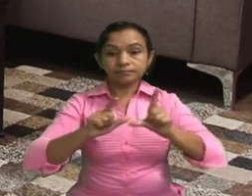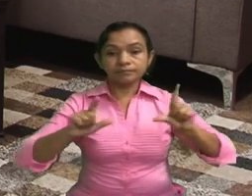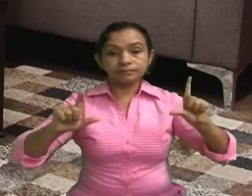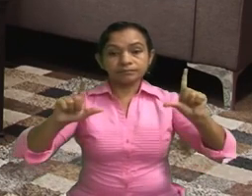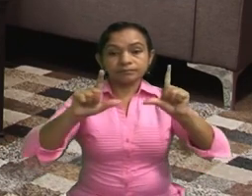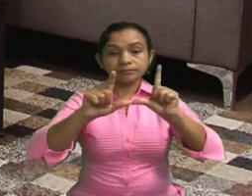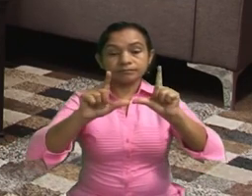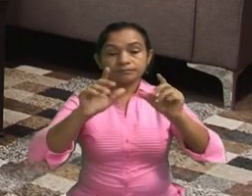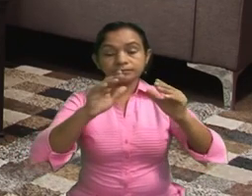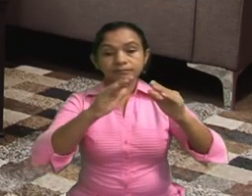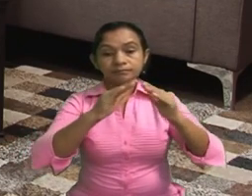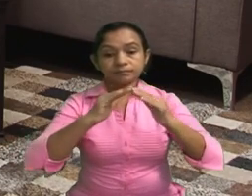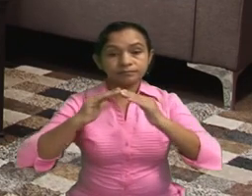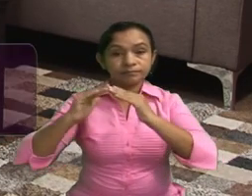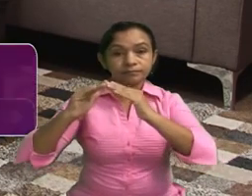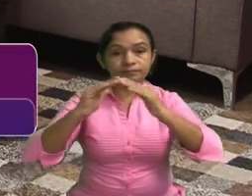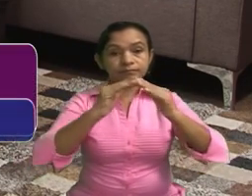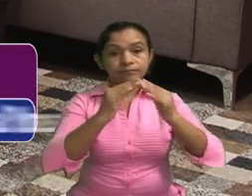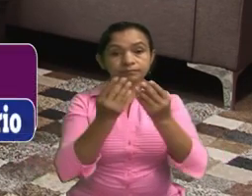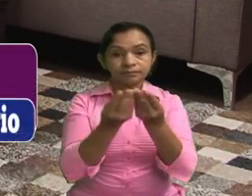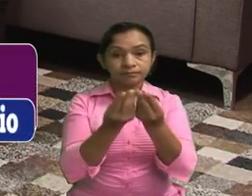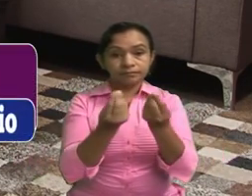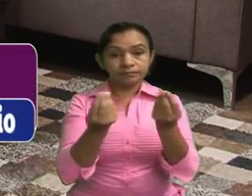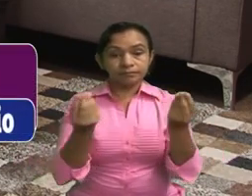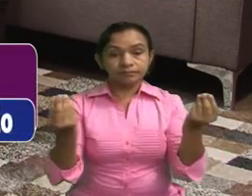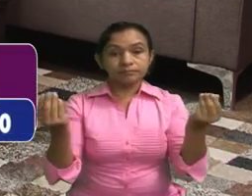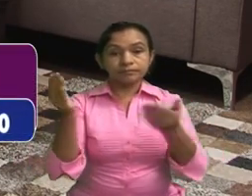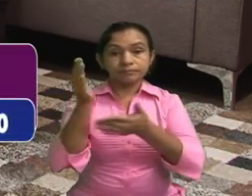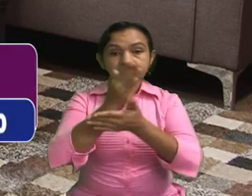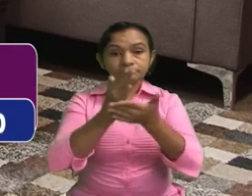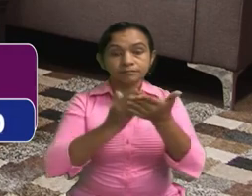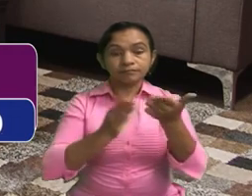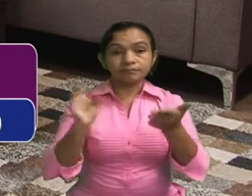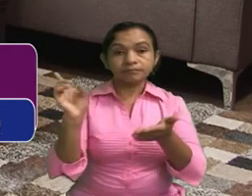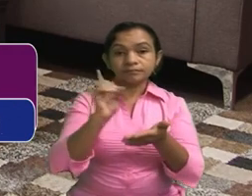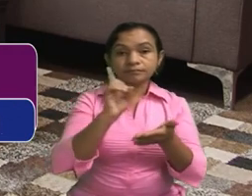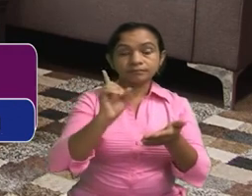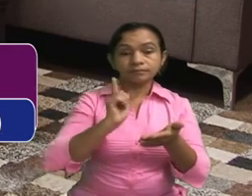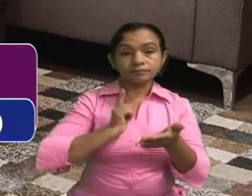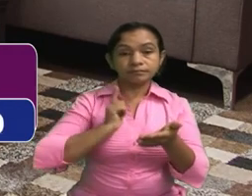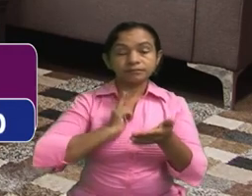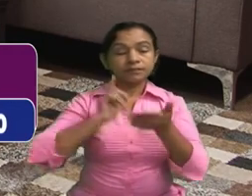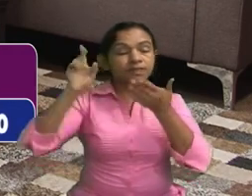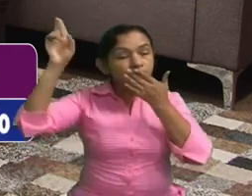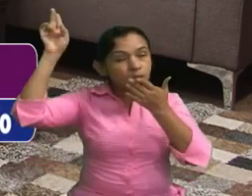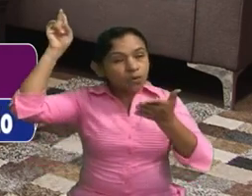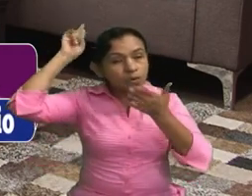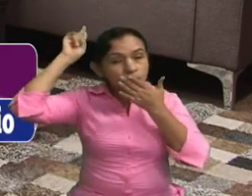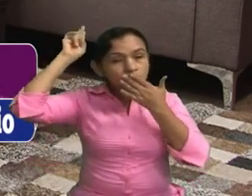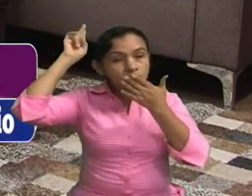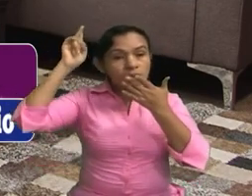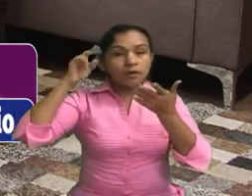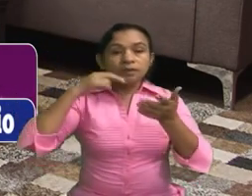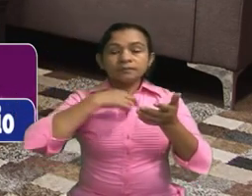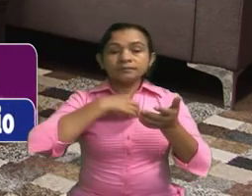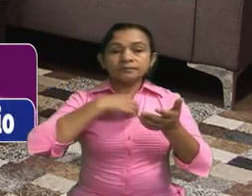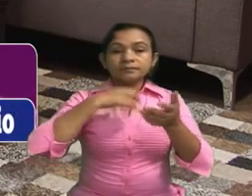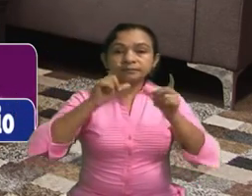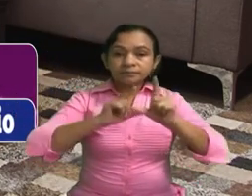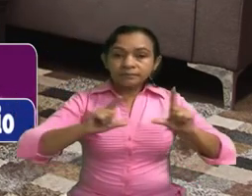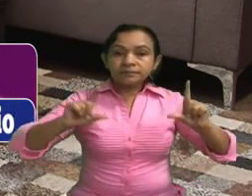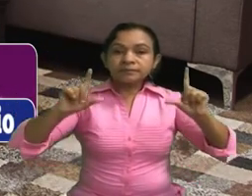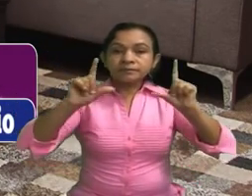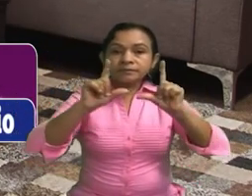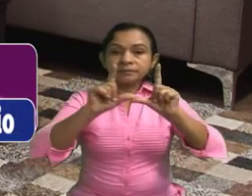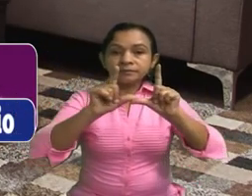nuestras comunidades, en territorios, ¿verdad? Algunos donde hay comunidades indígenas, y digo algunos porque hay zonas donde